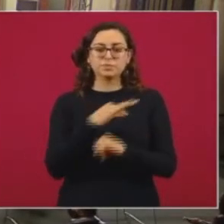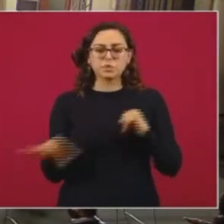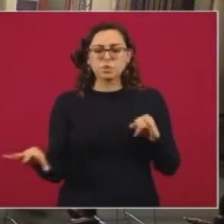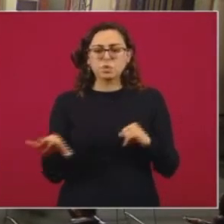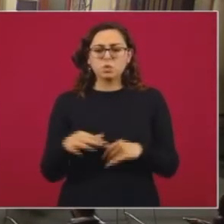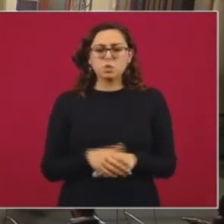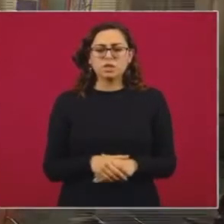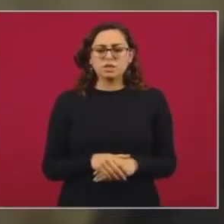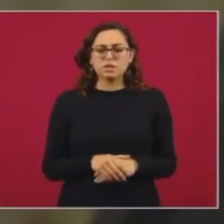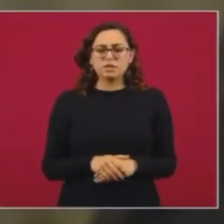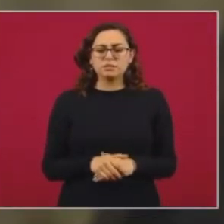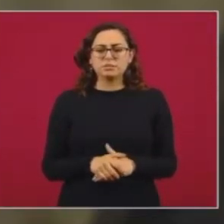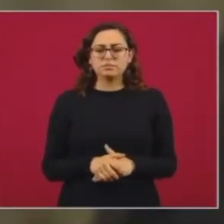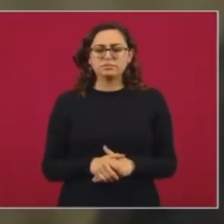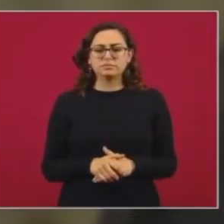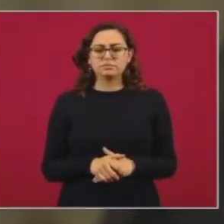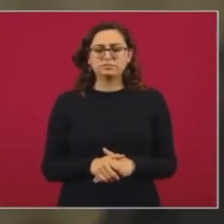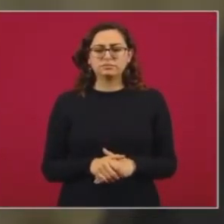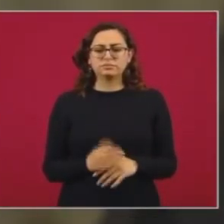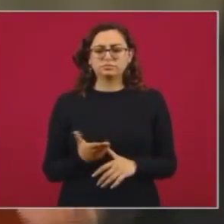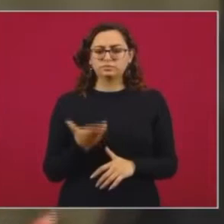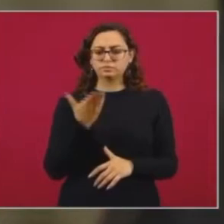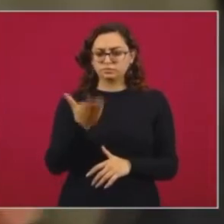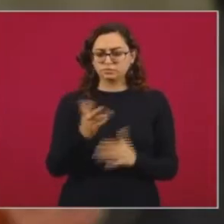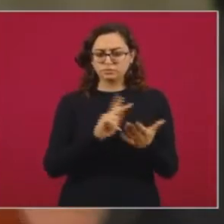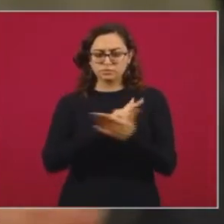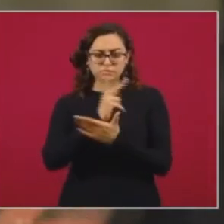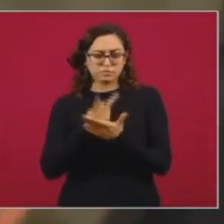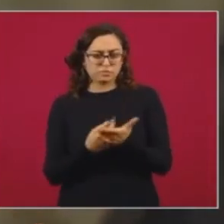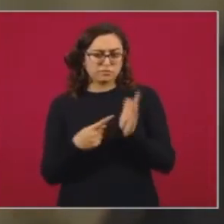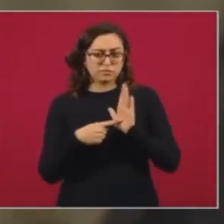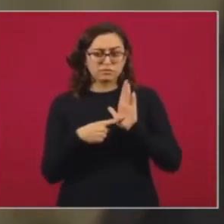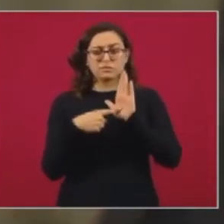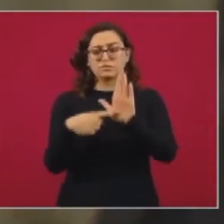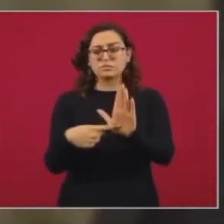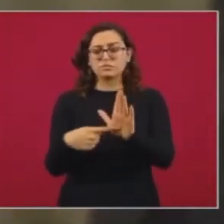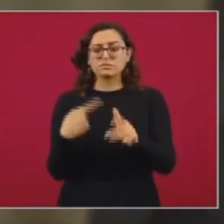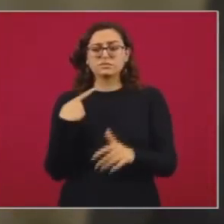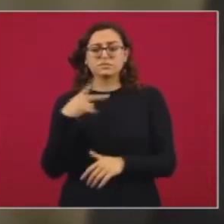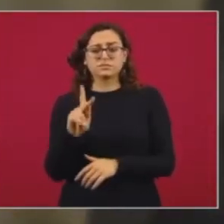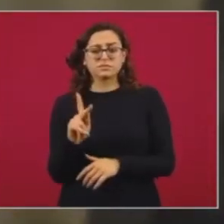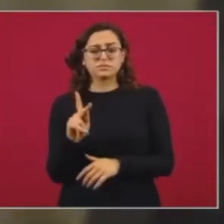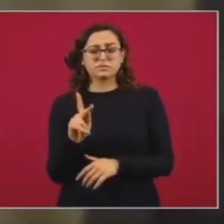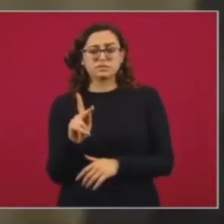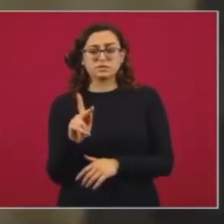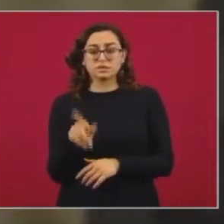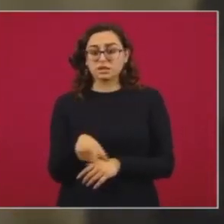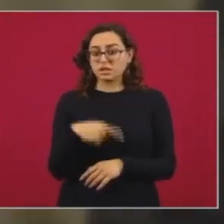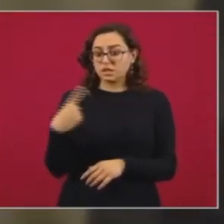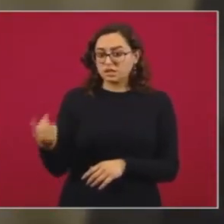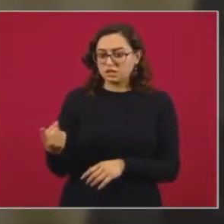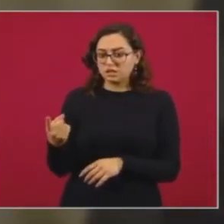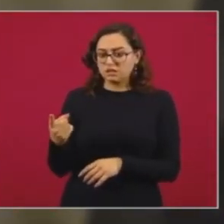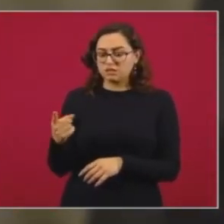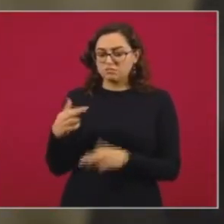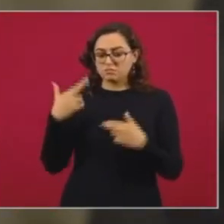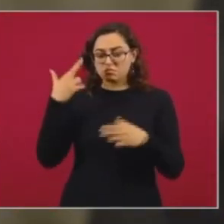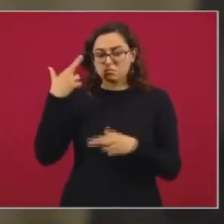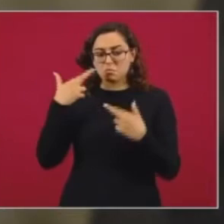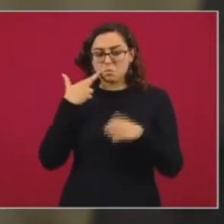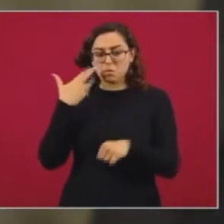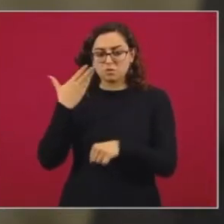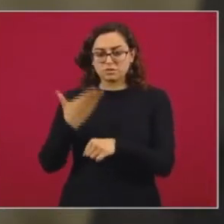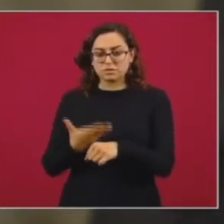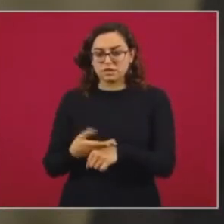ahorita comentó que usted va a presentar el programa, se estaba comentando en la prensa que sería Marcelo Ebrard el que